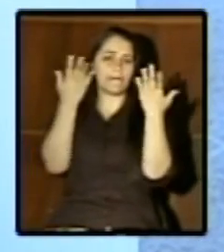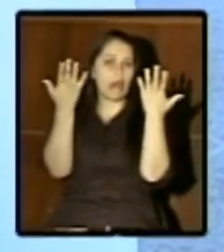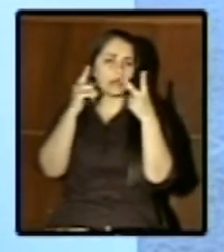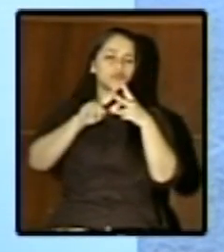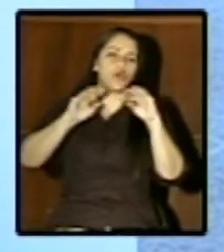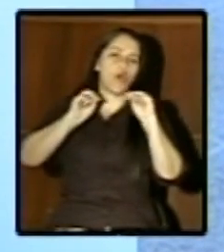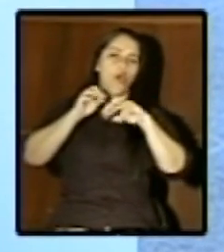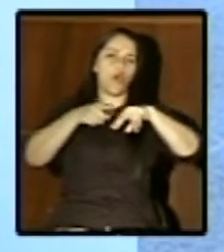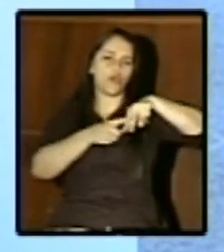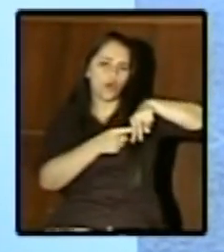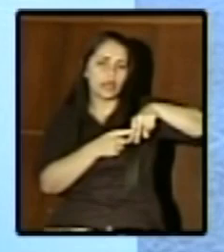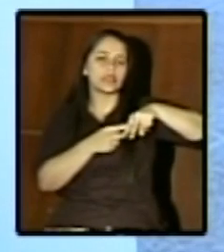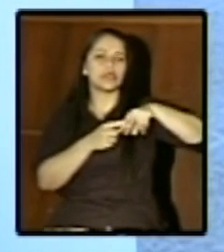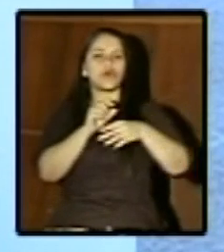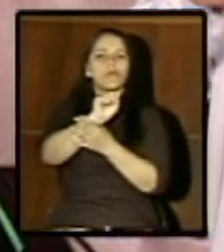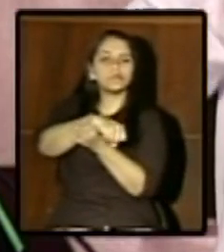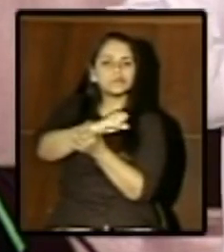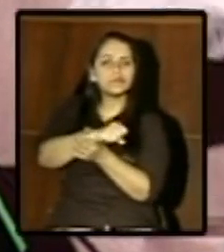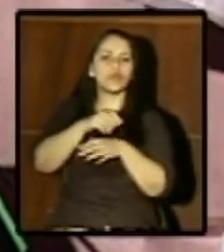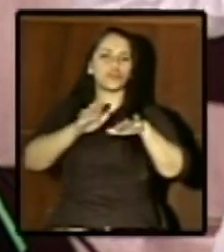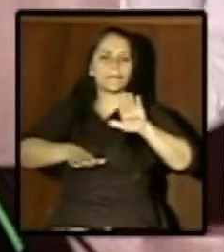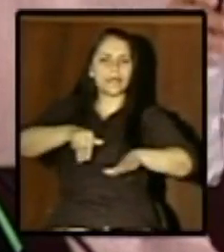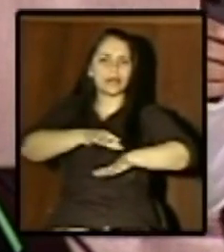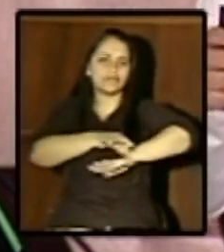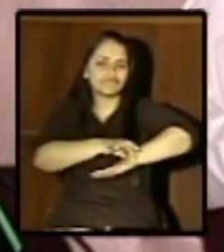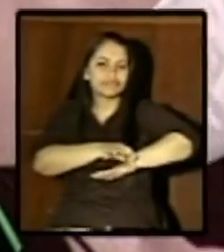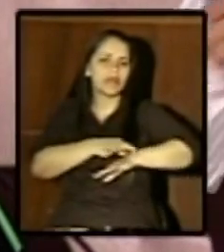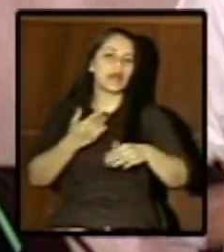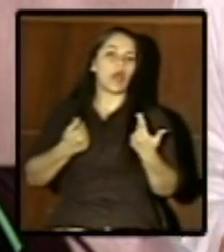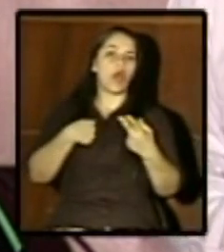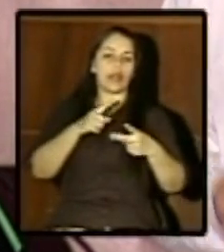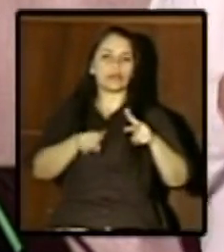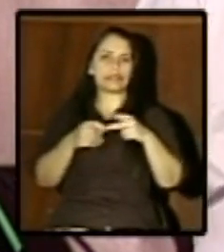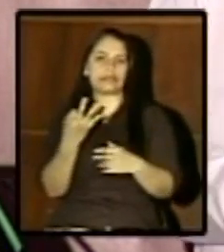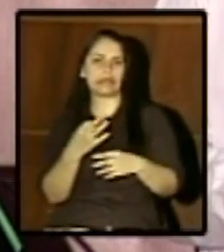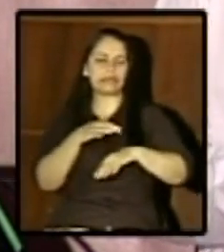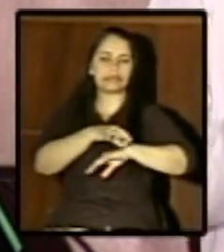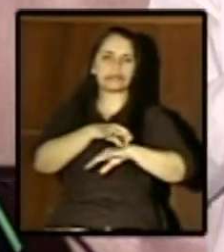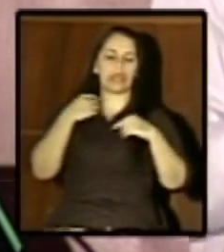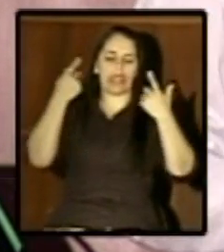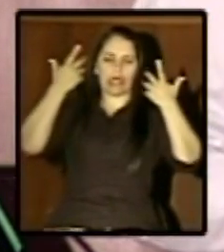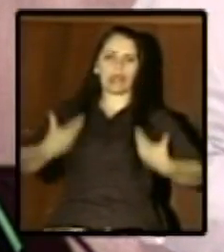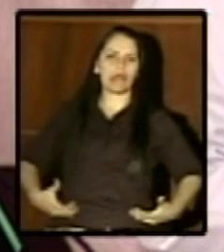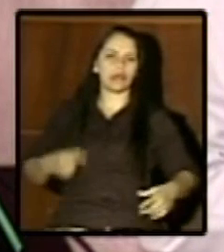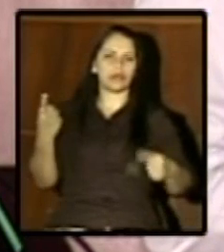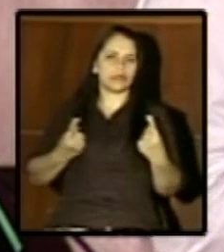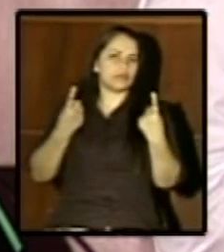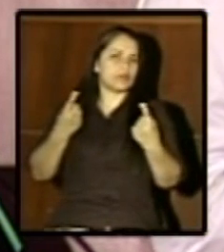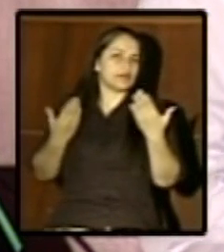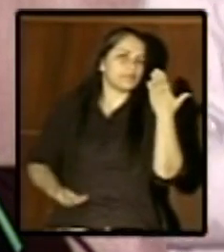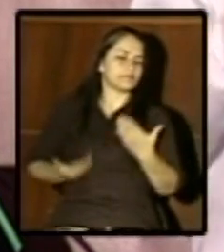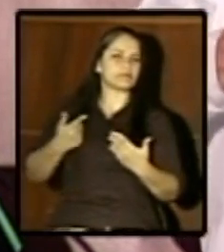afecta solo, digamos, las manos o rodillas o tobillos. Puede ser generalizada cuando me afecta 3 o más articulaciones, que es frecuente